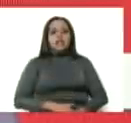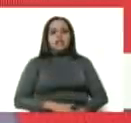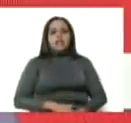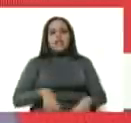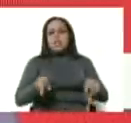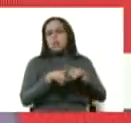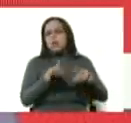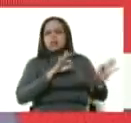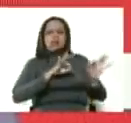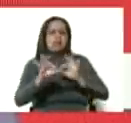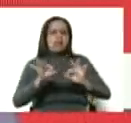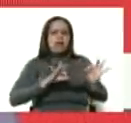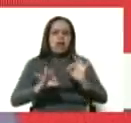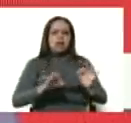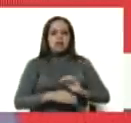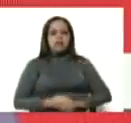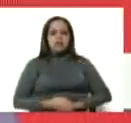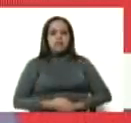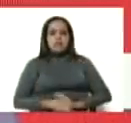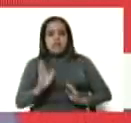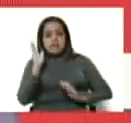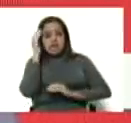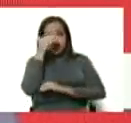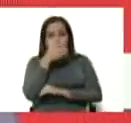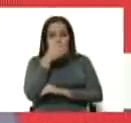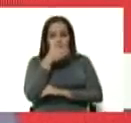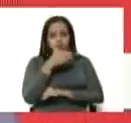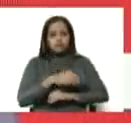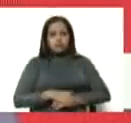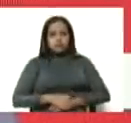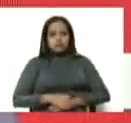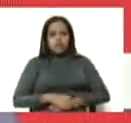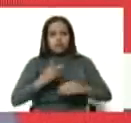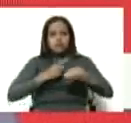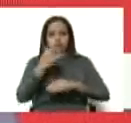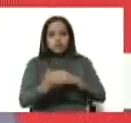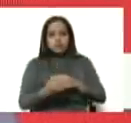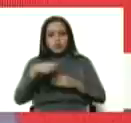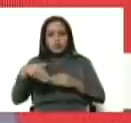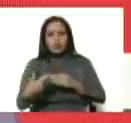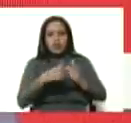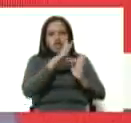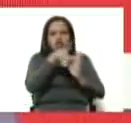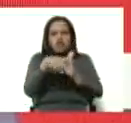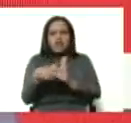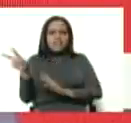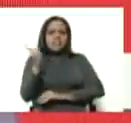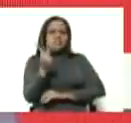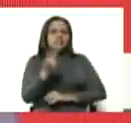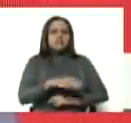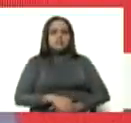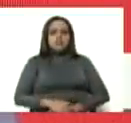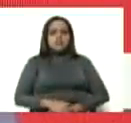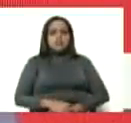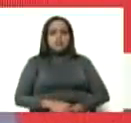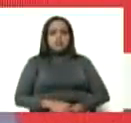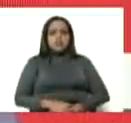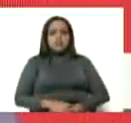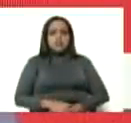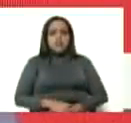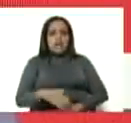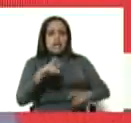artificial y que enmascara en realidad un proyecto para despojar a Venezuela en